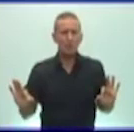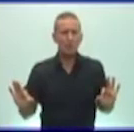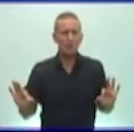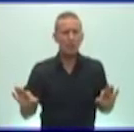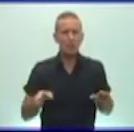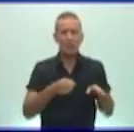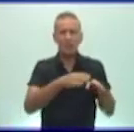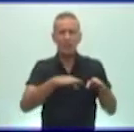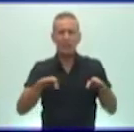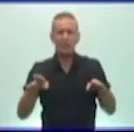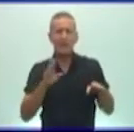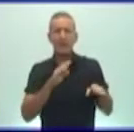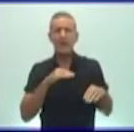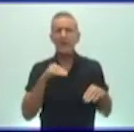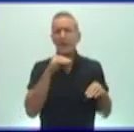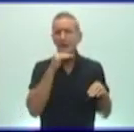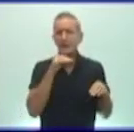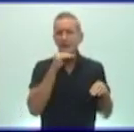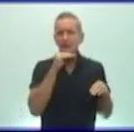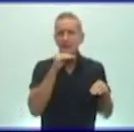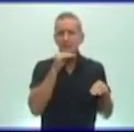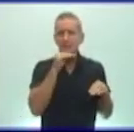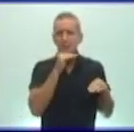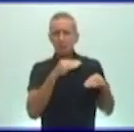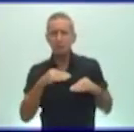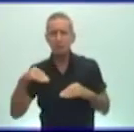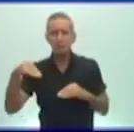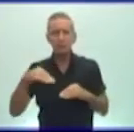un tesoro verdadero.